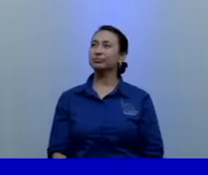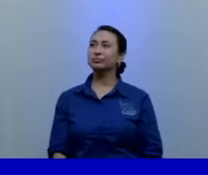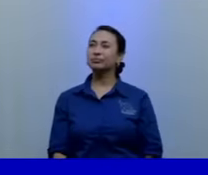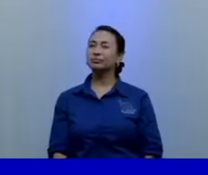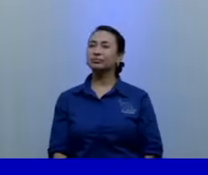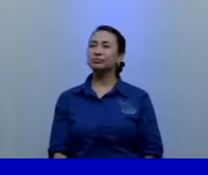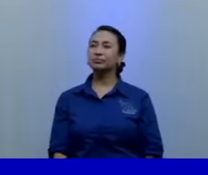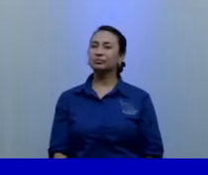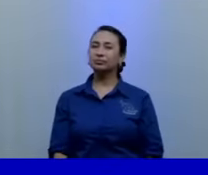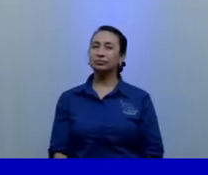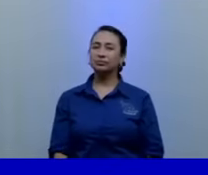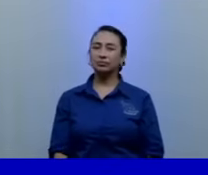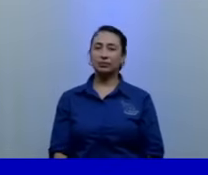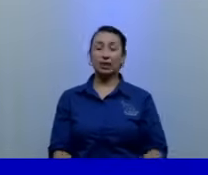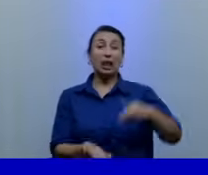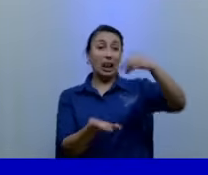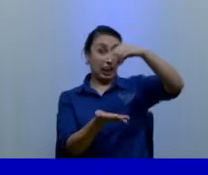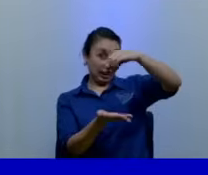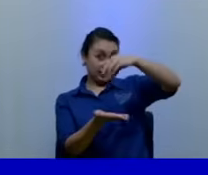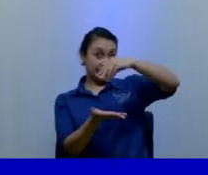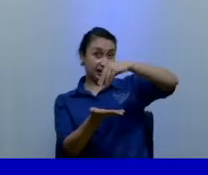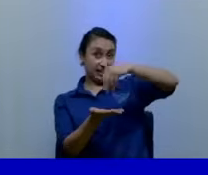ya hablamos del sabor,